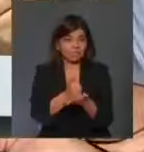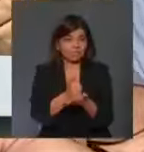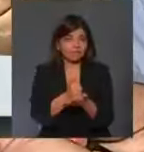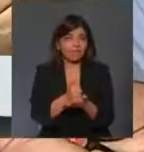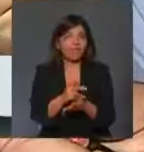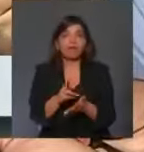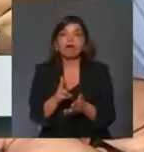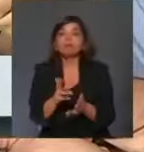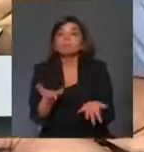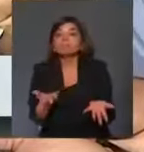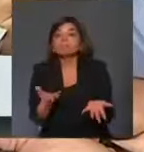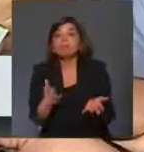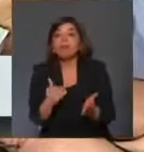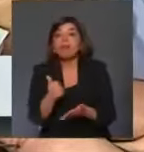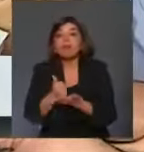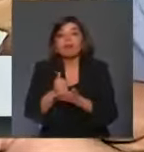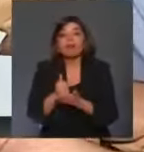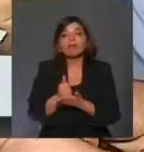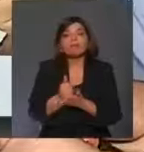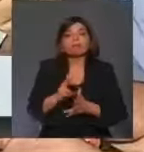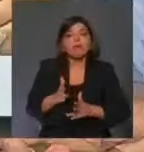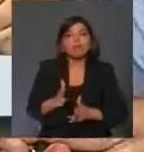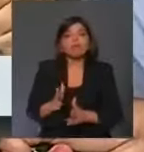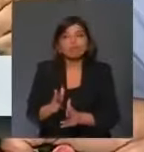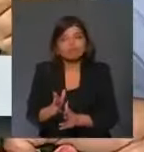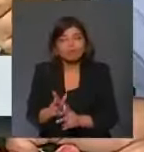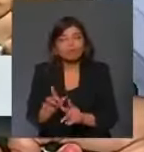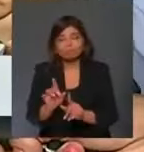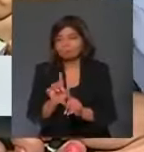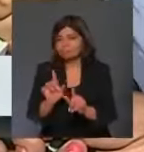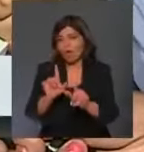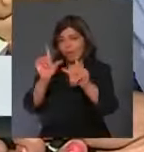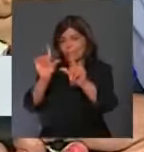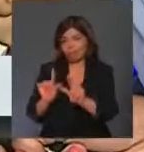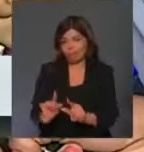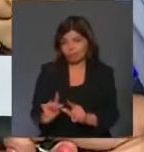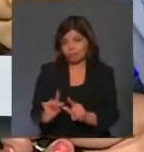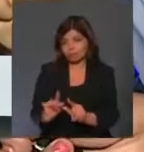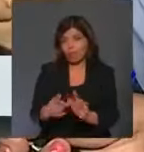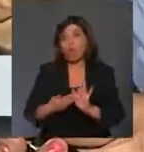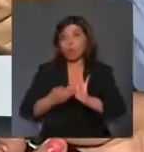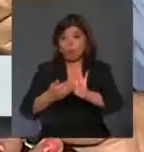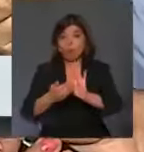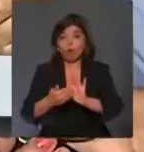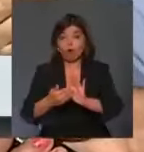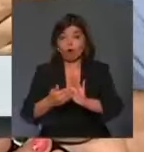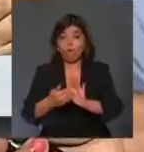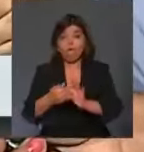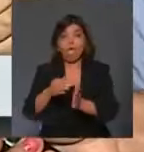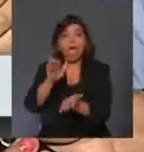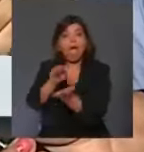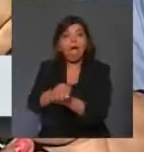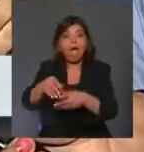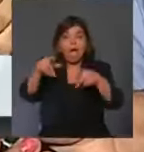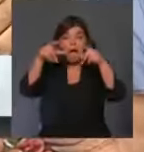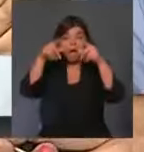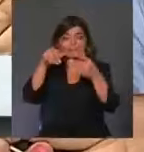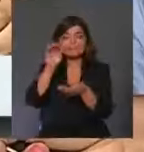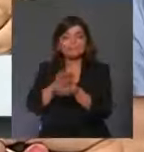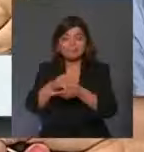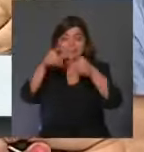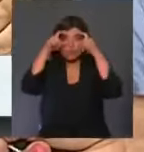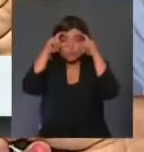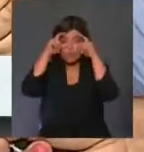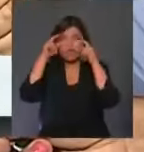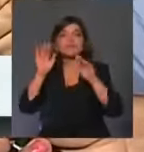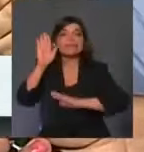la alcaldesa, tanto como debiera, digamos. ¿Usted propone a Francisco Orrego como candidato? Pongo a Francisco Orrego como candidato presidencial. Porque un tipo